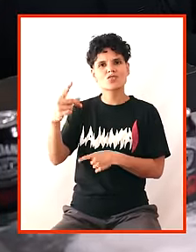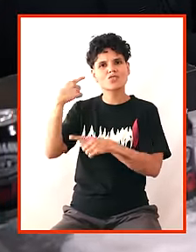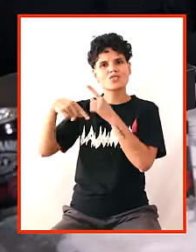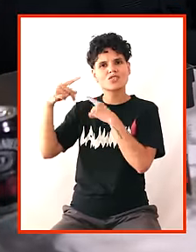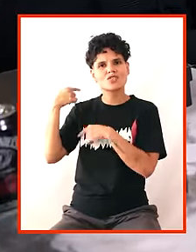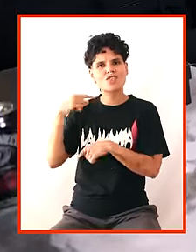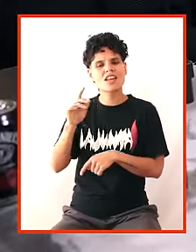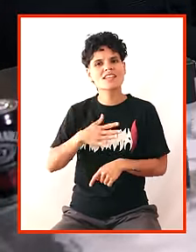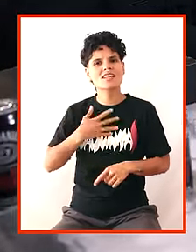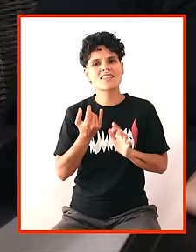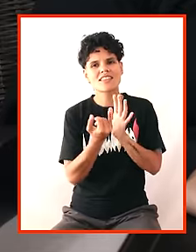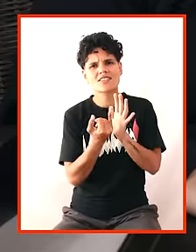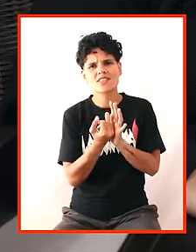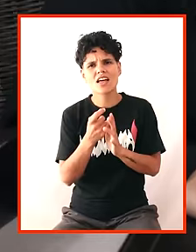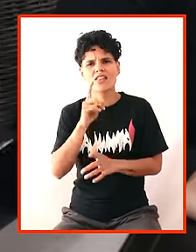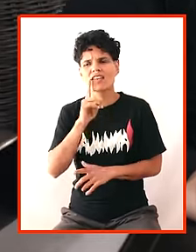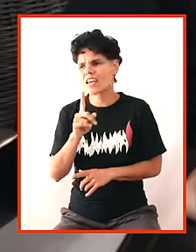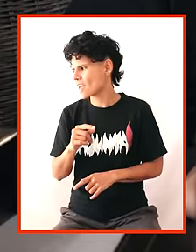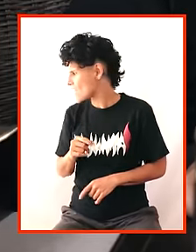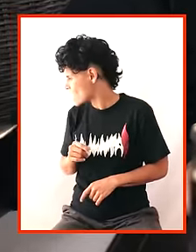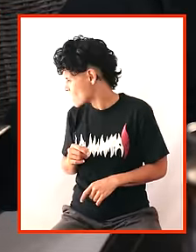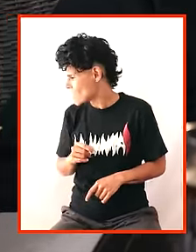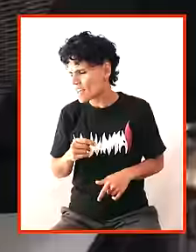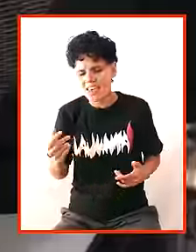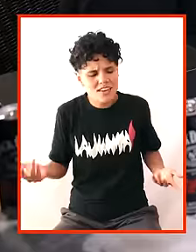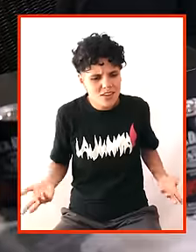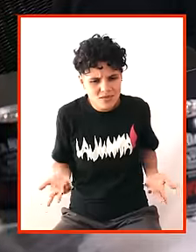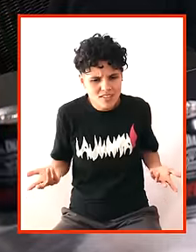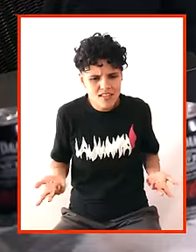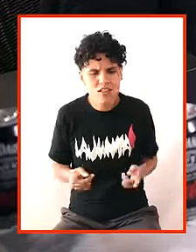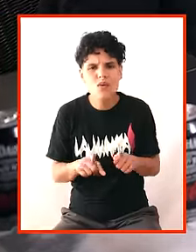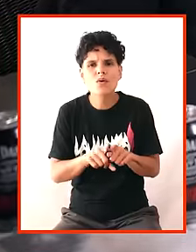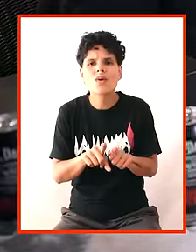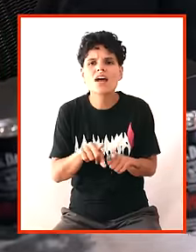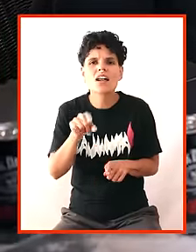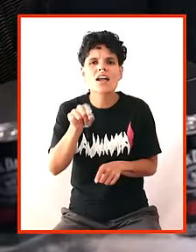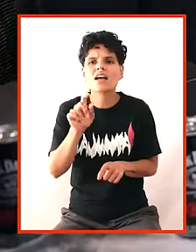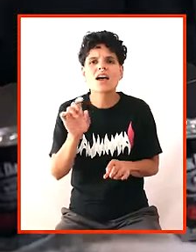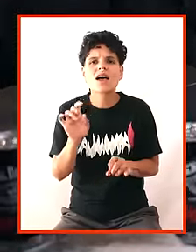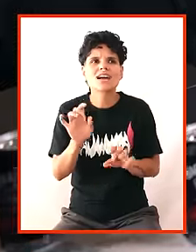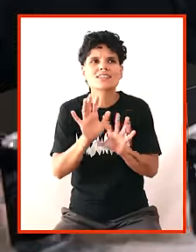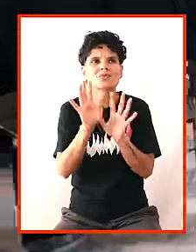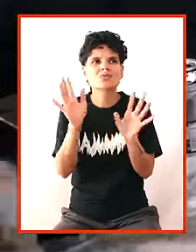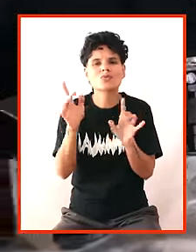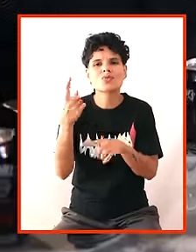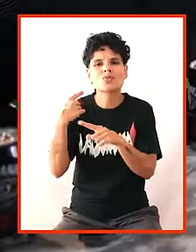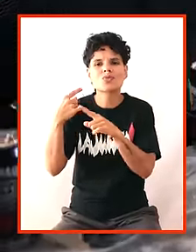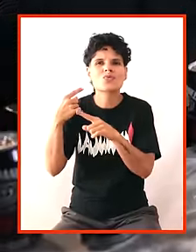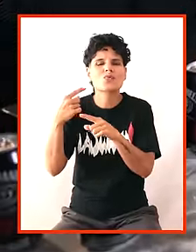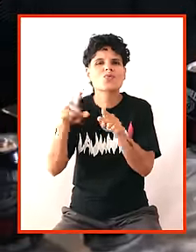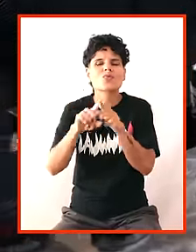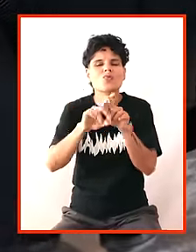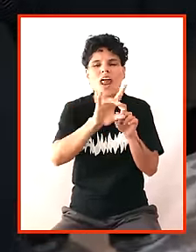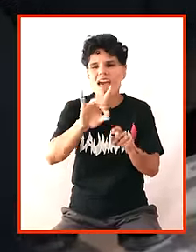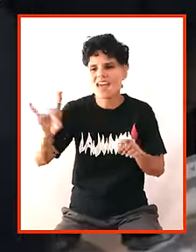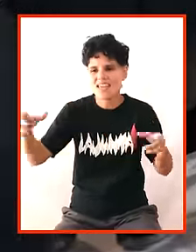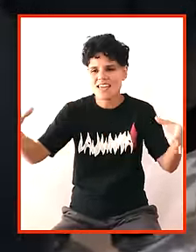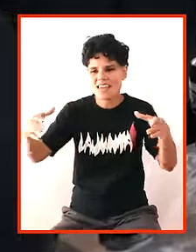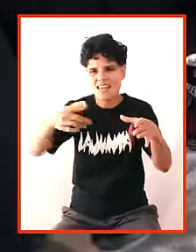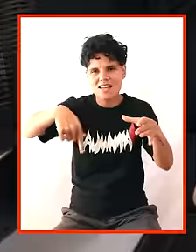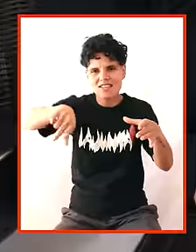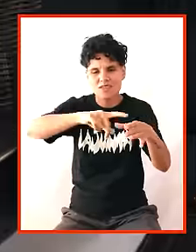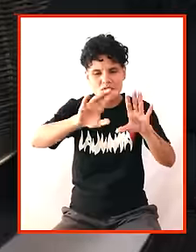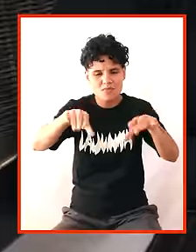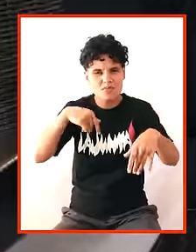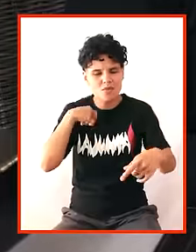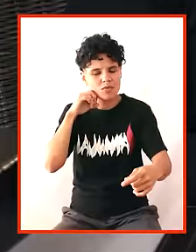Sí, muy bonito. ¿A quién no le ha pasado? Es que es historia de una generación. Es una muy buena historia. Historia de una generación. O de un par. Sí, de un par. Pero